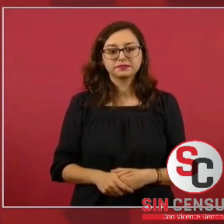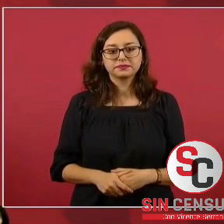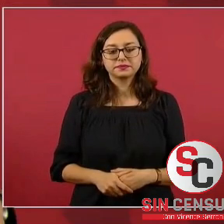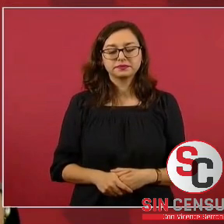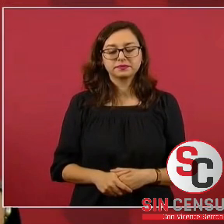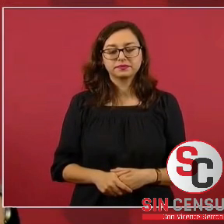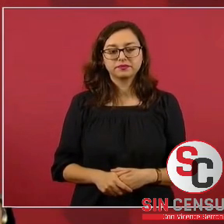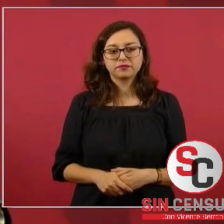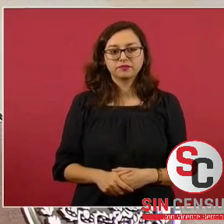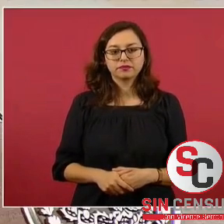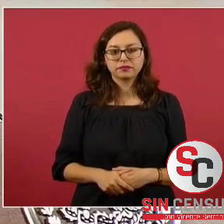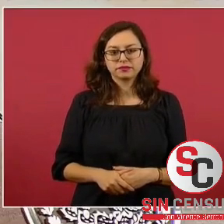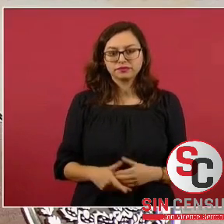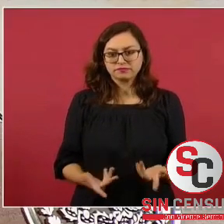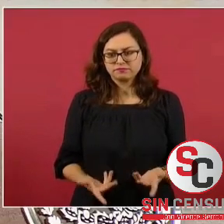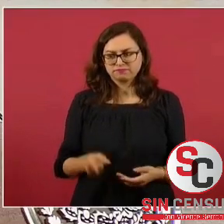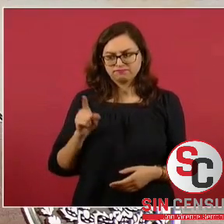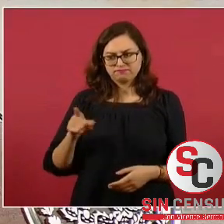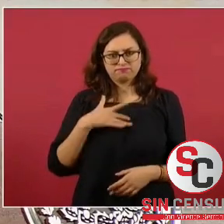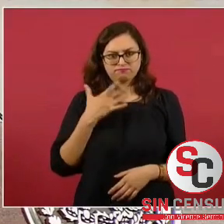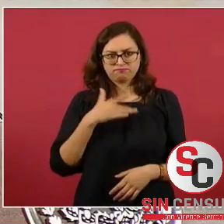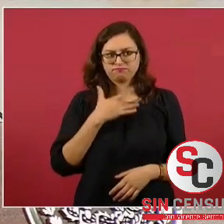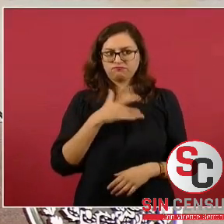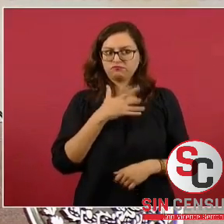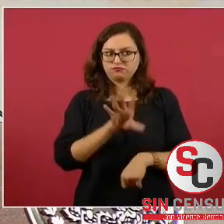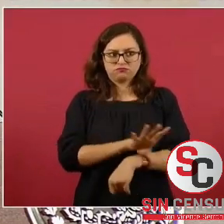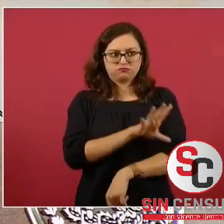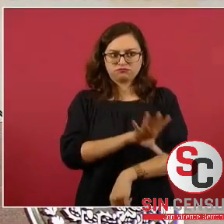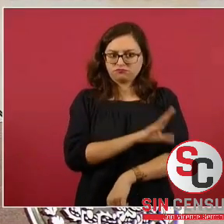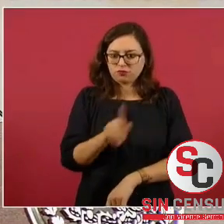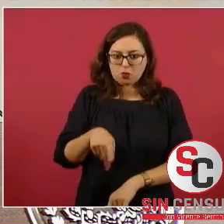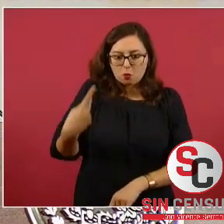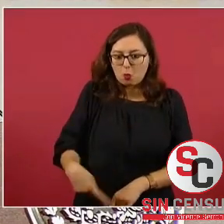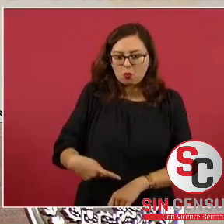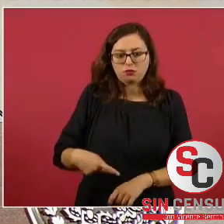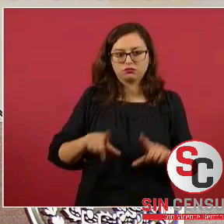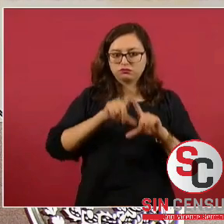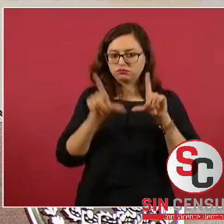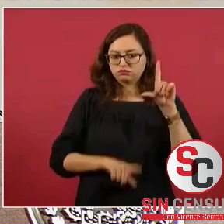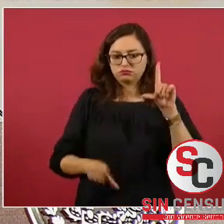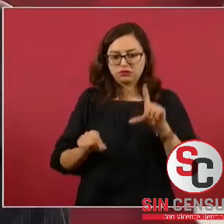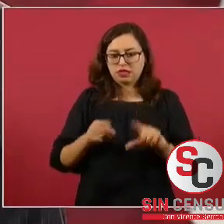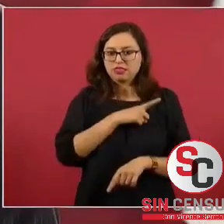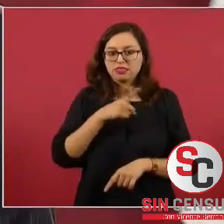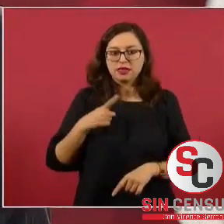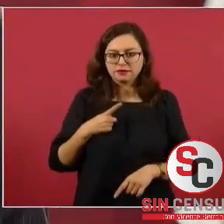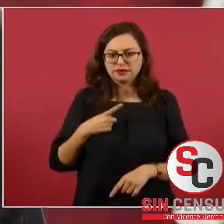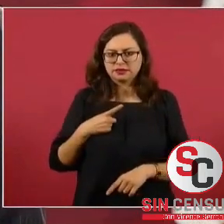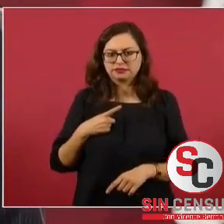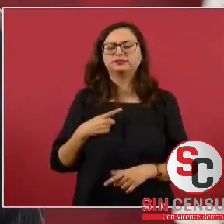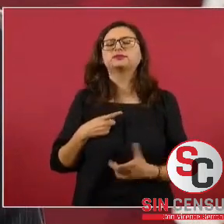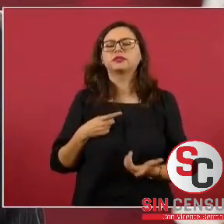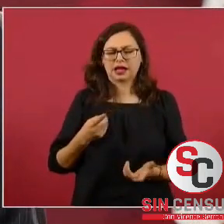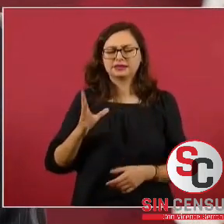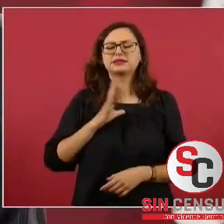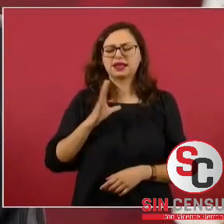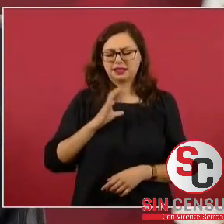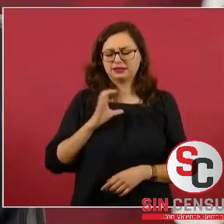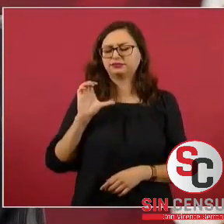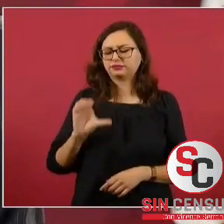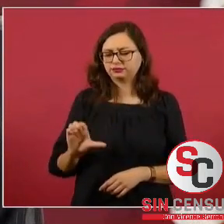¿por qué nacionalizó la industria eléctrica? Ya existía la Comisión Federal de Electricidad,